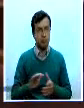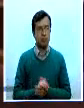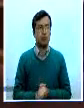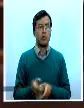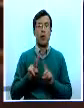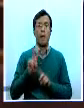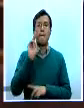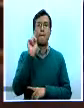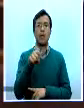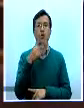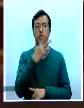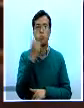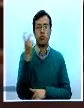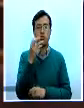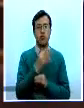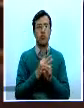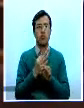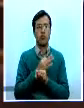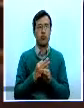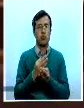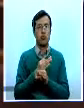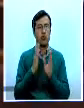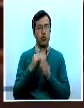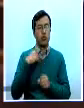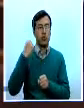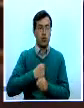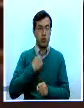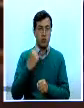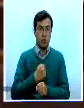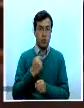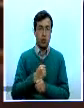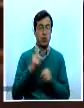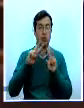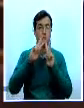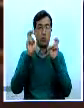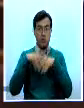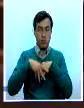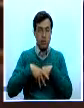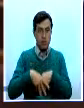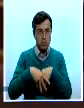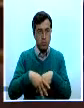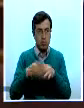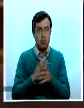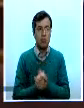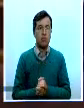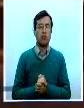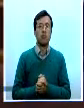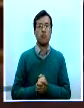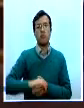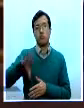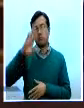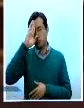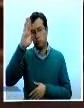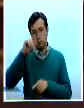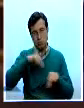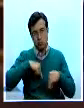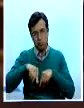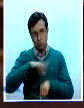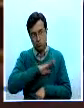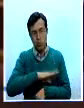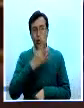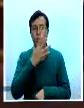tenemos 1250 funcionarios que vamos a estar trabajando solamente en el tema de las marchas de esto de la agencia de tránsito de metro que han